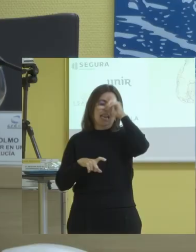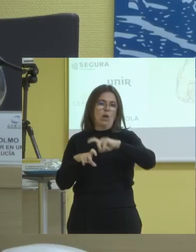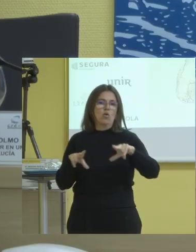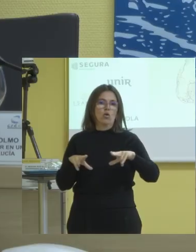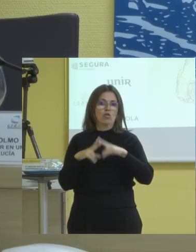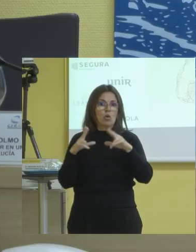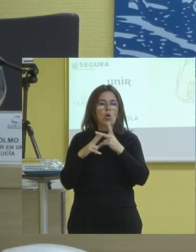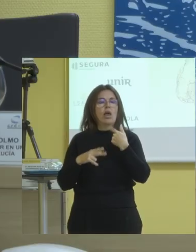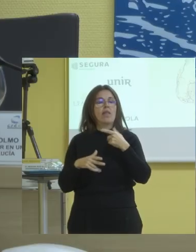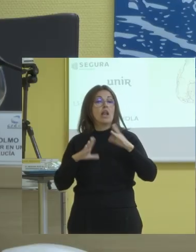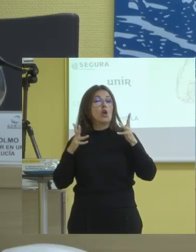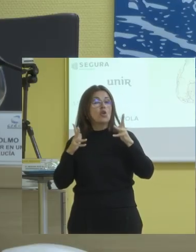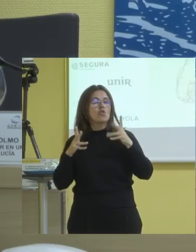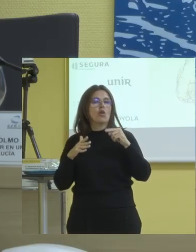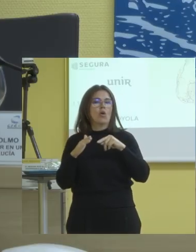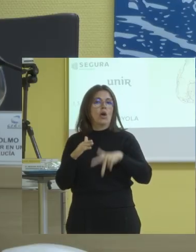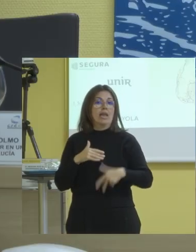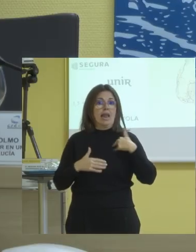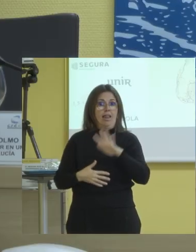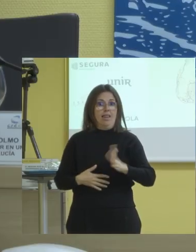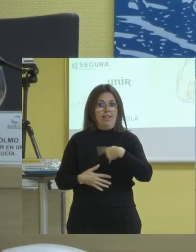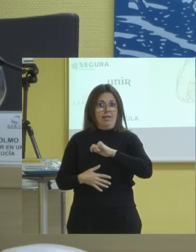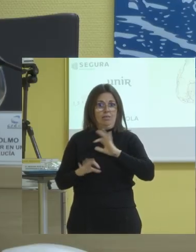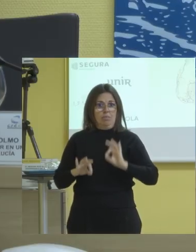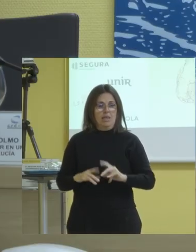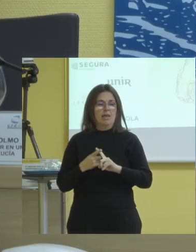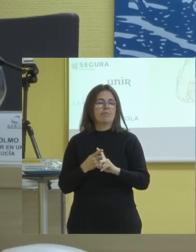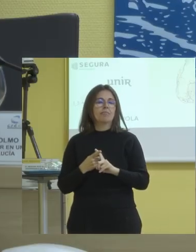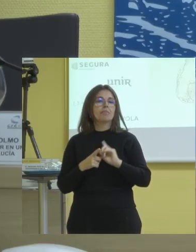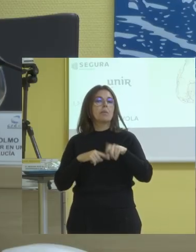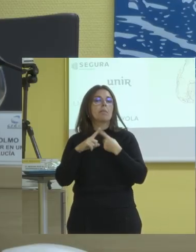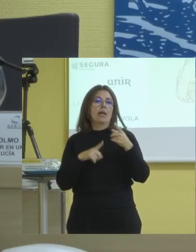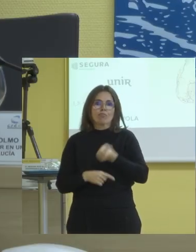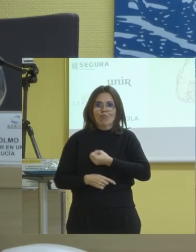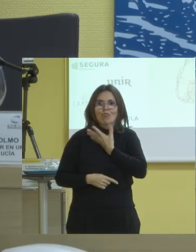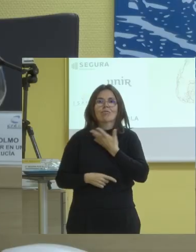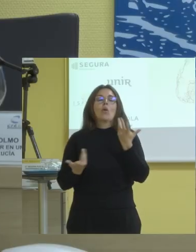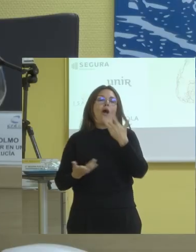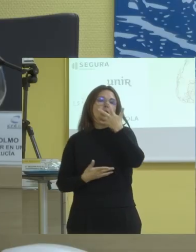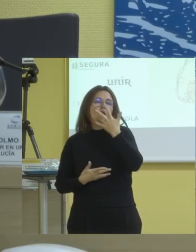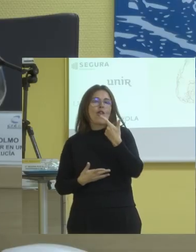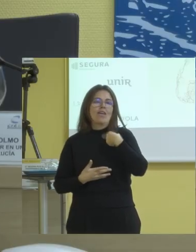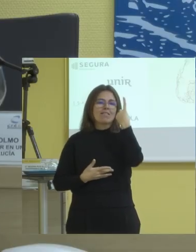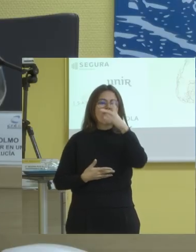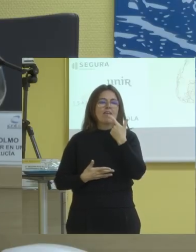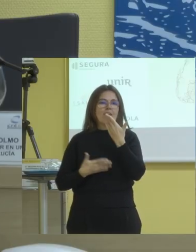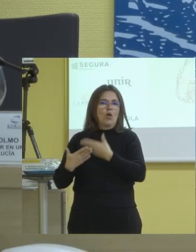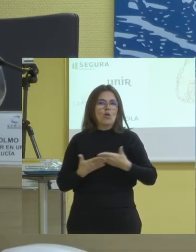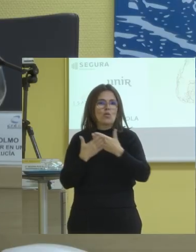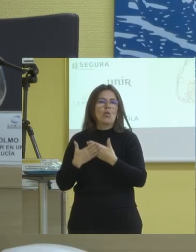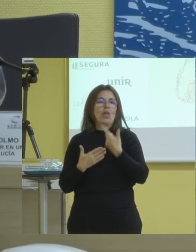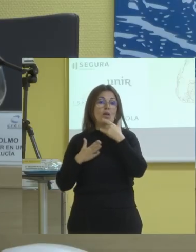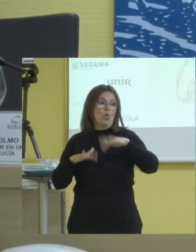Neuropsicología del Consejo General de la Psicología de España, además como su pasión también es saber, conocer, estudiar. Recientemente